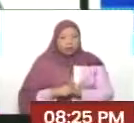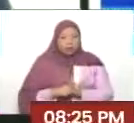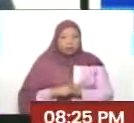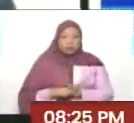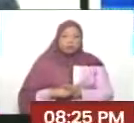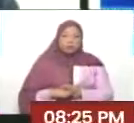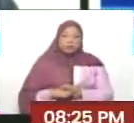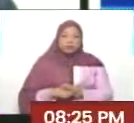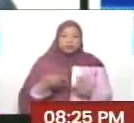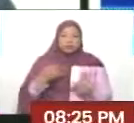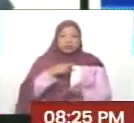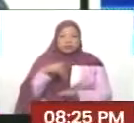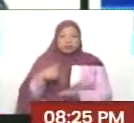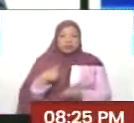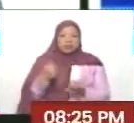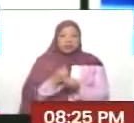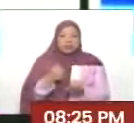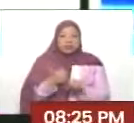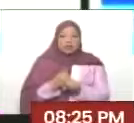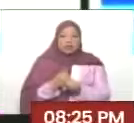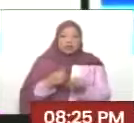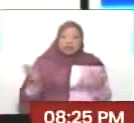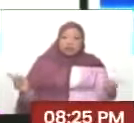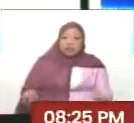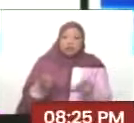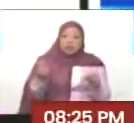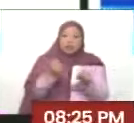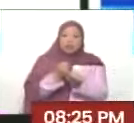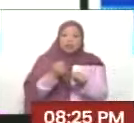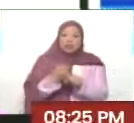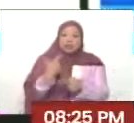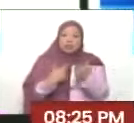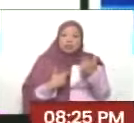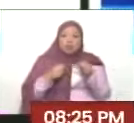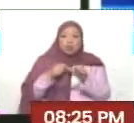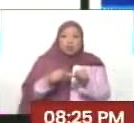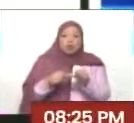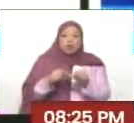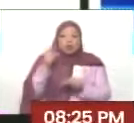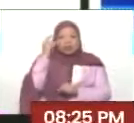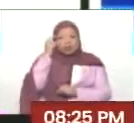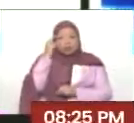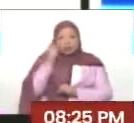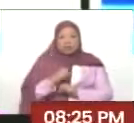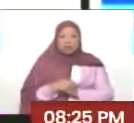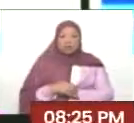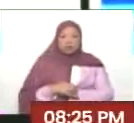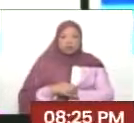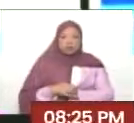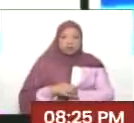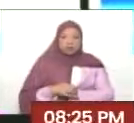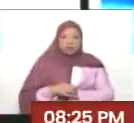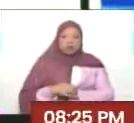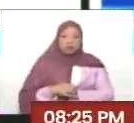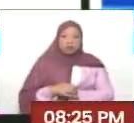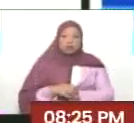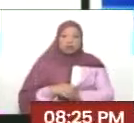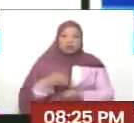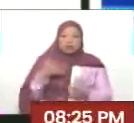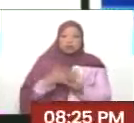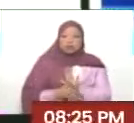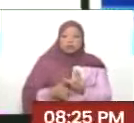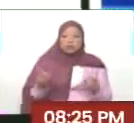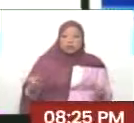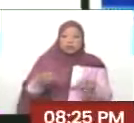Por ahí tiene una campaña que han continuado el día de hoy, yo lo he dicho, tienen